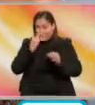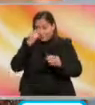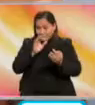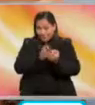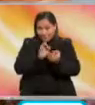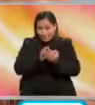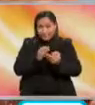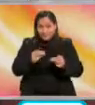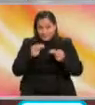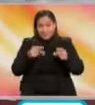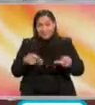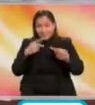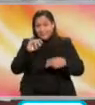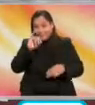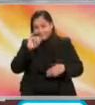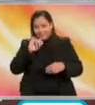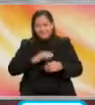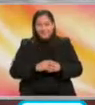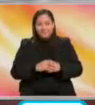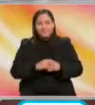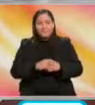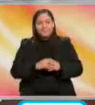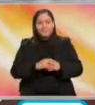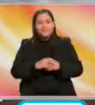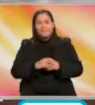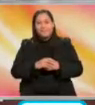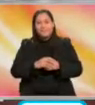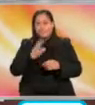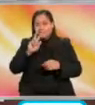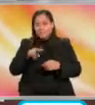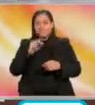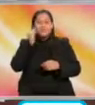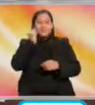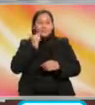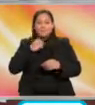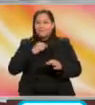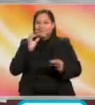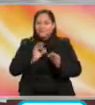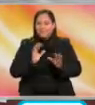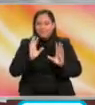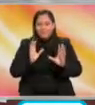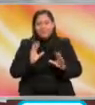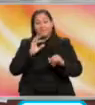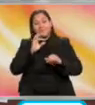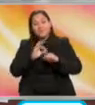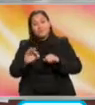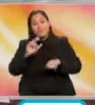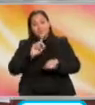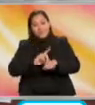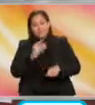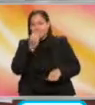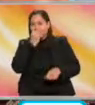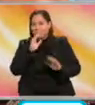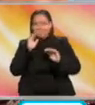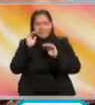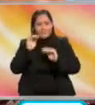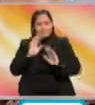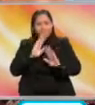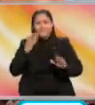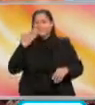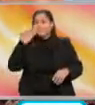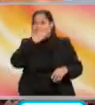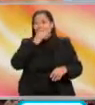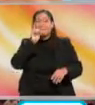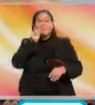tamalitos? Claro. Sí, ya. ¿Verdad, mi Quique? Yo ya estoy más que listo. Ya que es el último día de comer, ¿no? Ya la dieta ya ahora